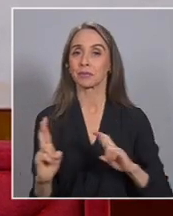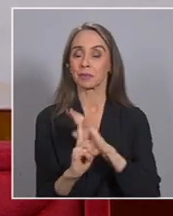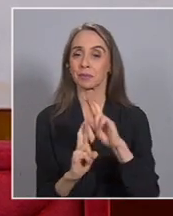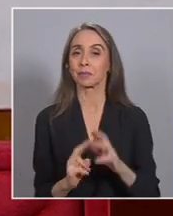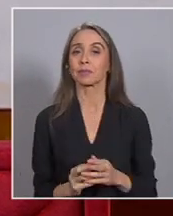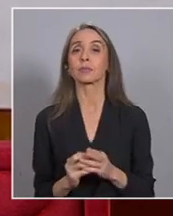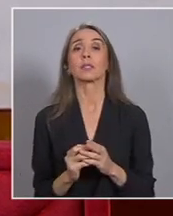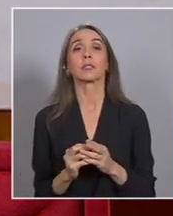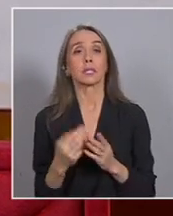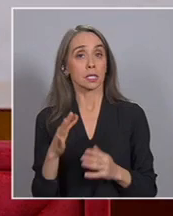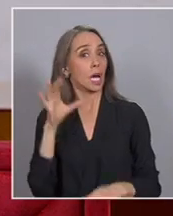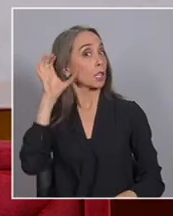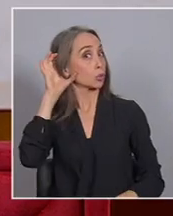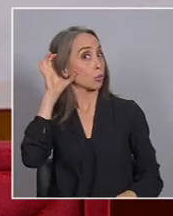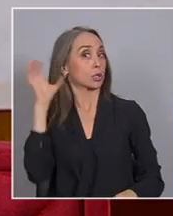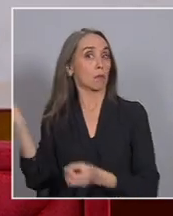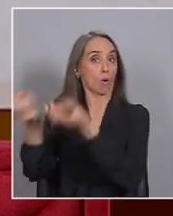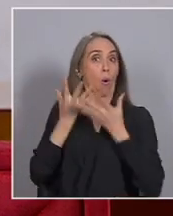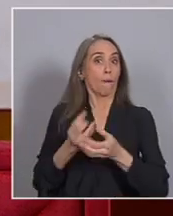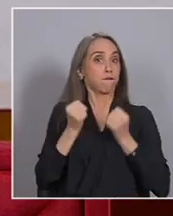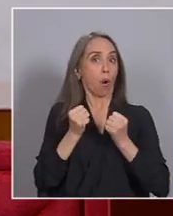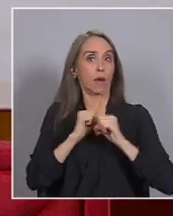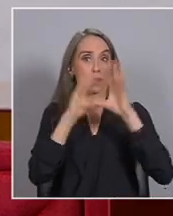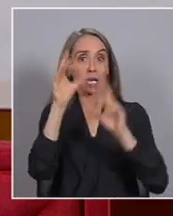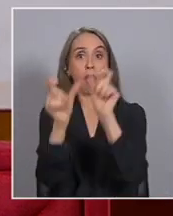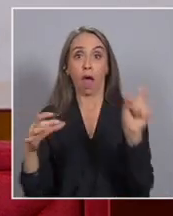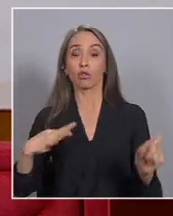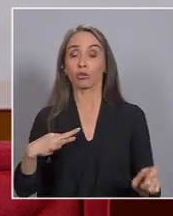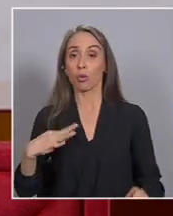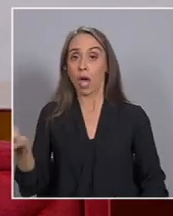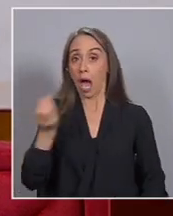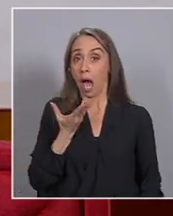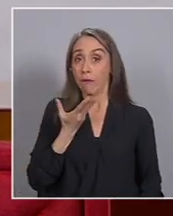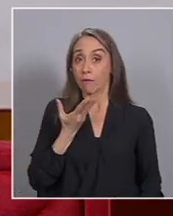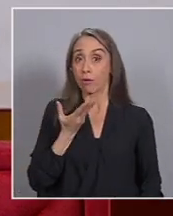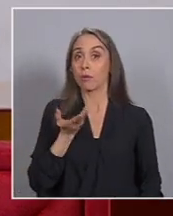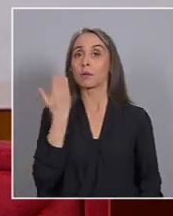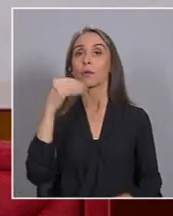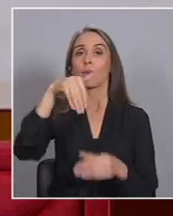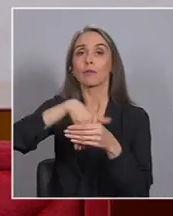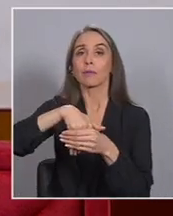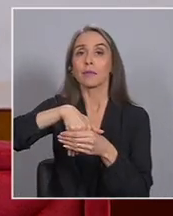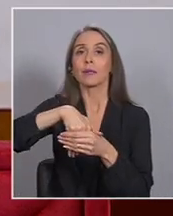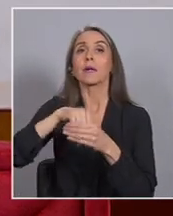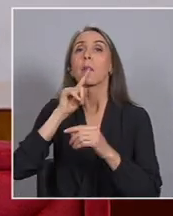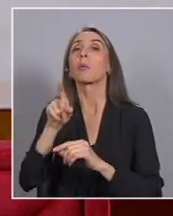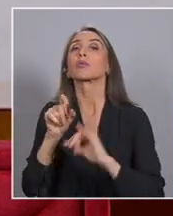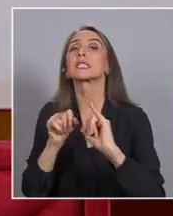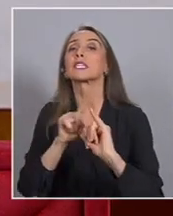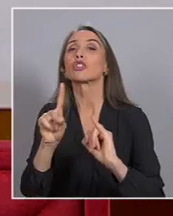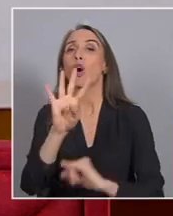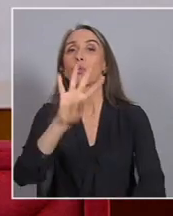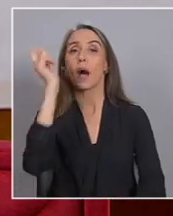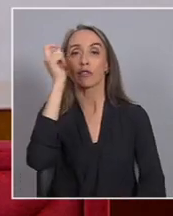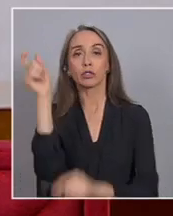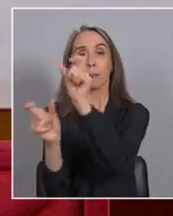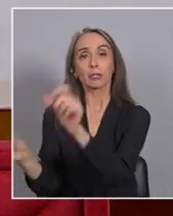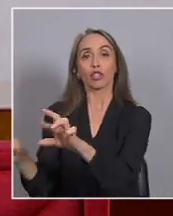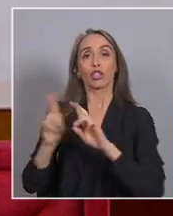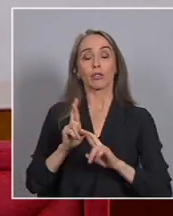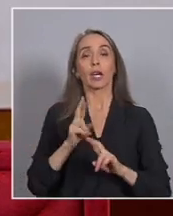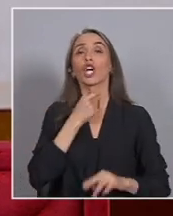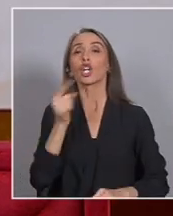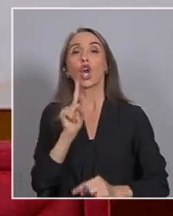Hemos escuchado fuerte y claro el mensaje de la ciudadanía en el plebiscito del 4 de septiembre. No queremos,